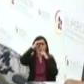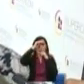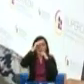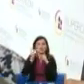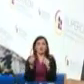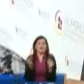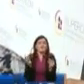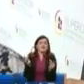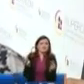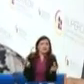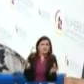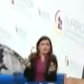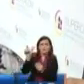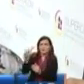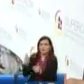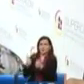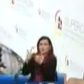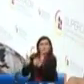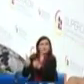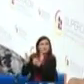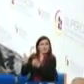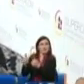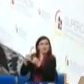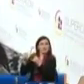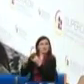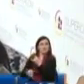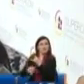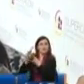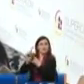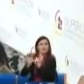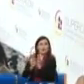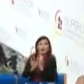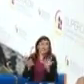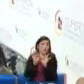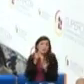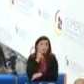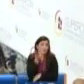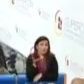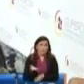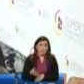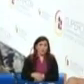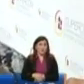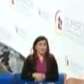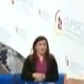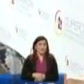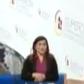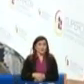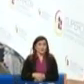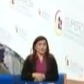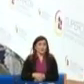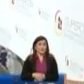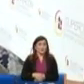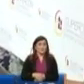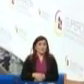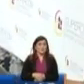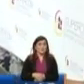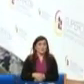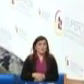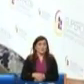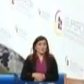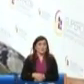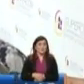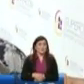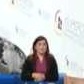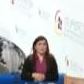tan delicada que involucra a un candidato finalista no es de relevancia pública. ¿Fue contrastada? Es justamente